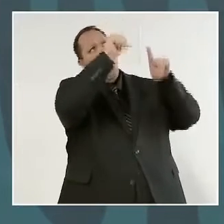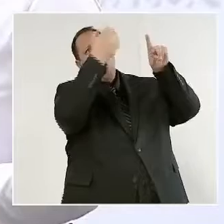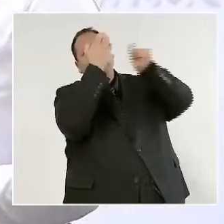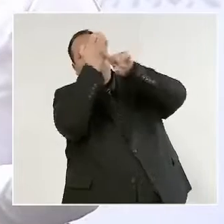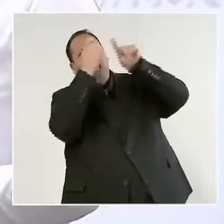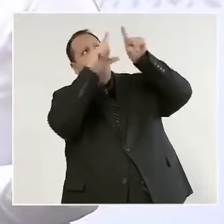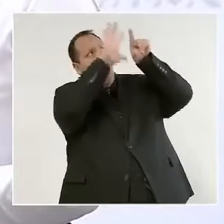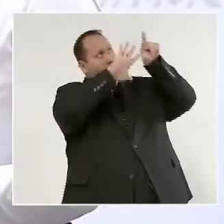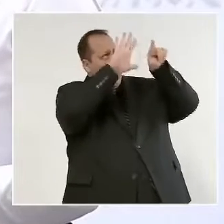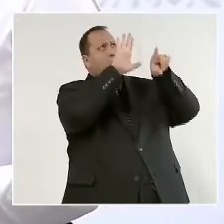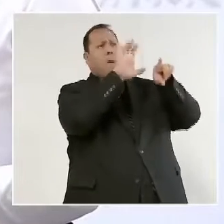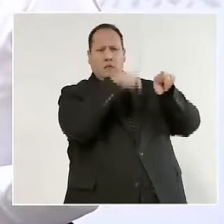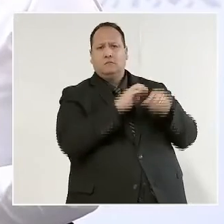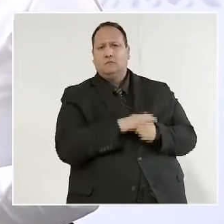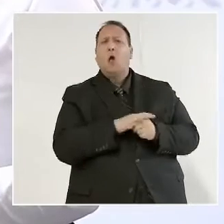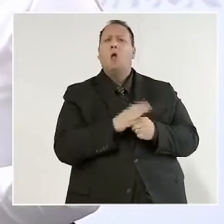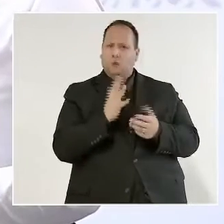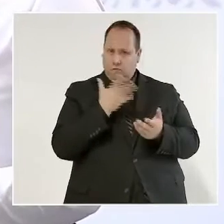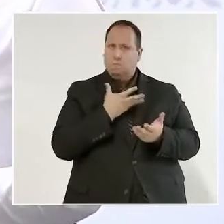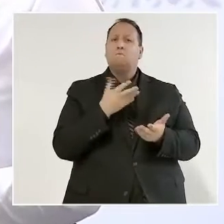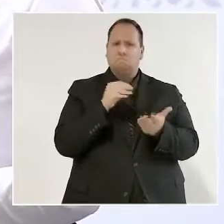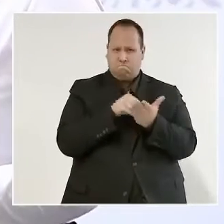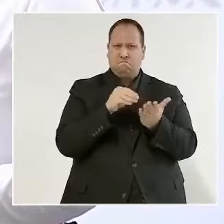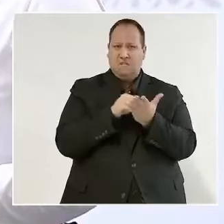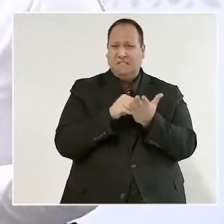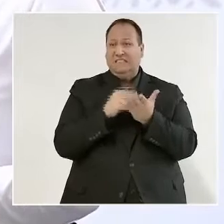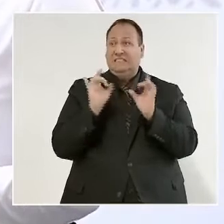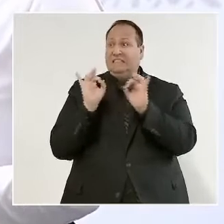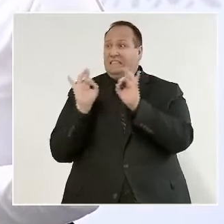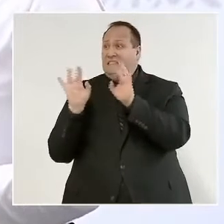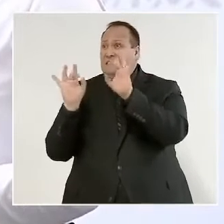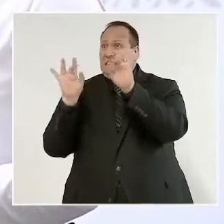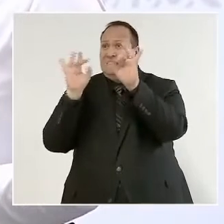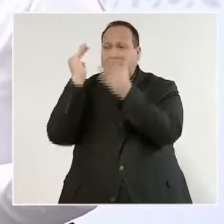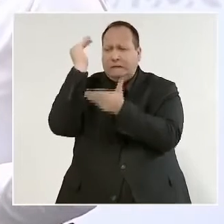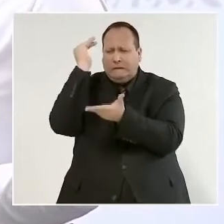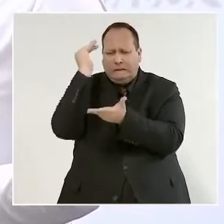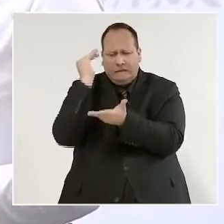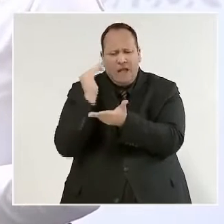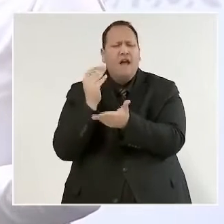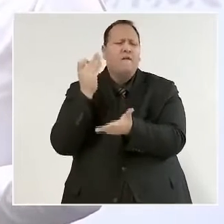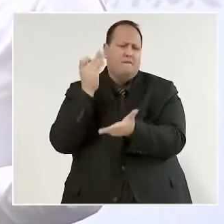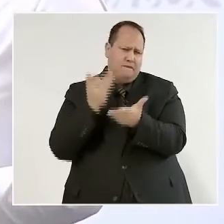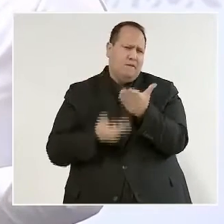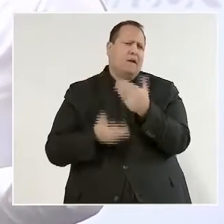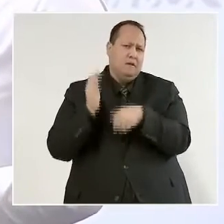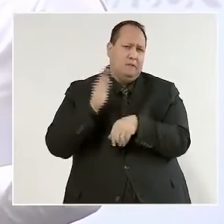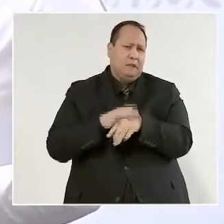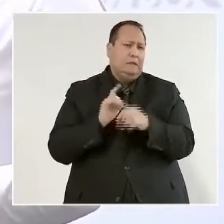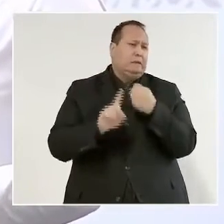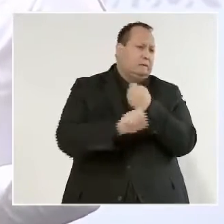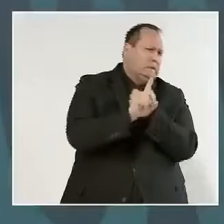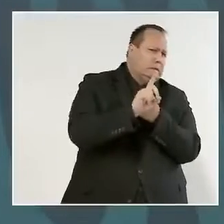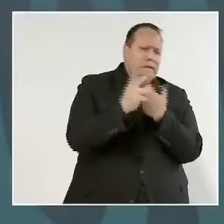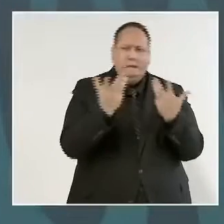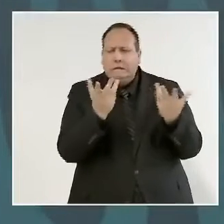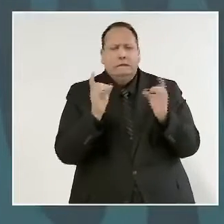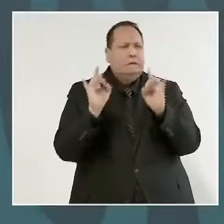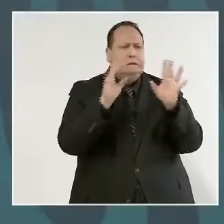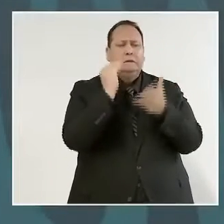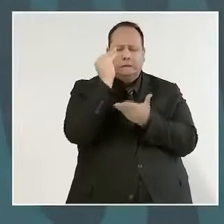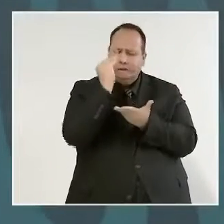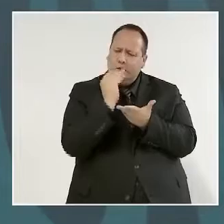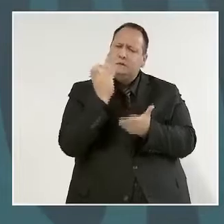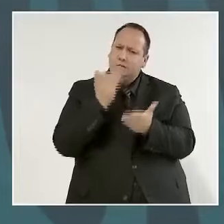entidades, aún tenemos el reto de disminuir más la incidencia delictiva. Esto se